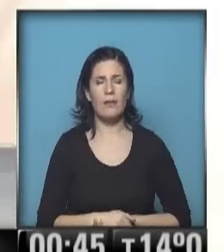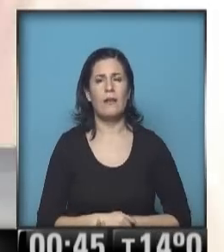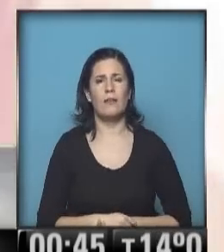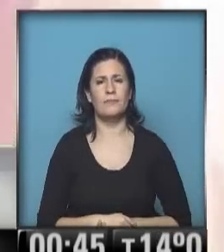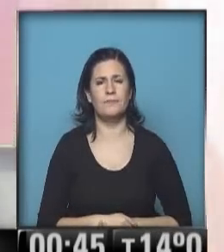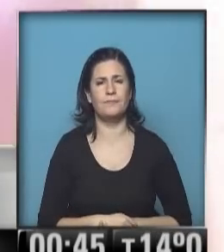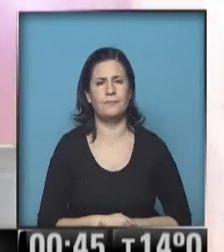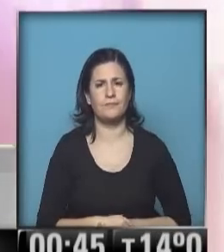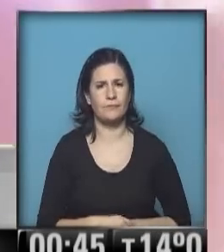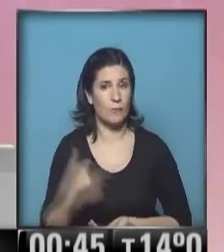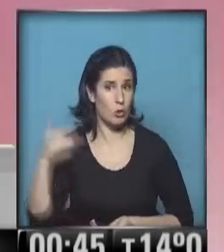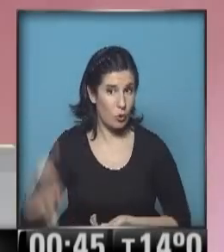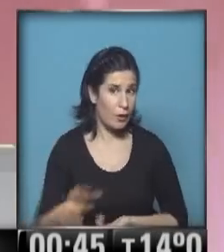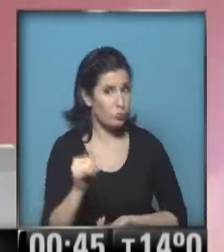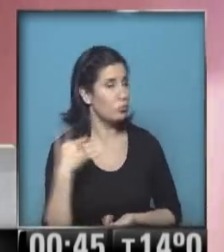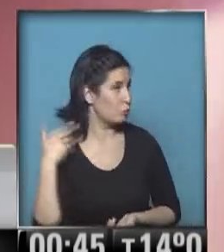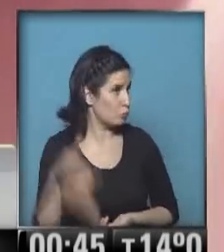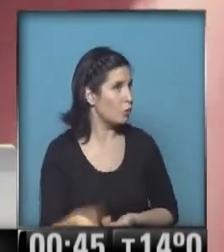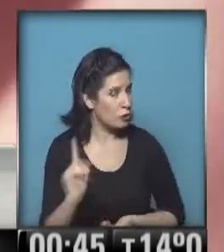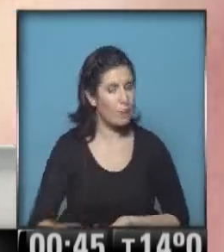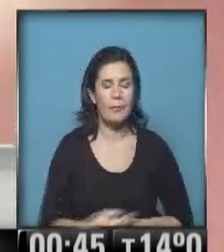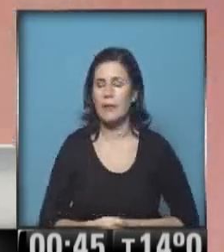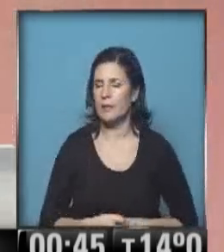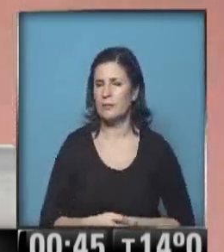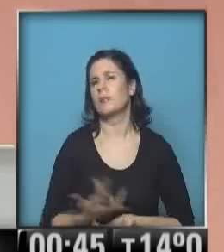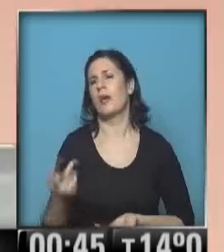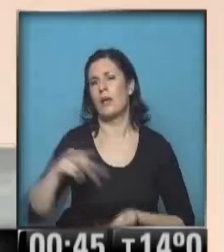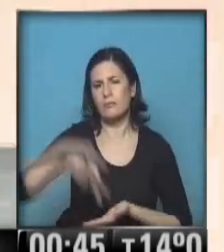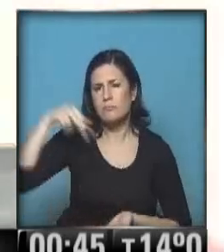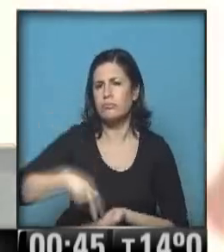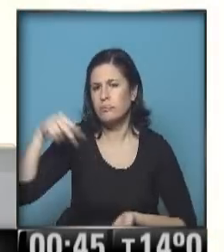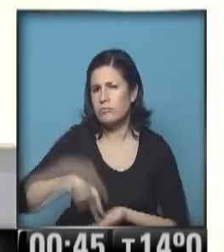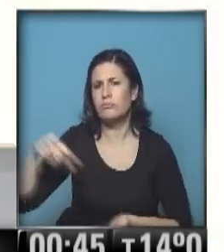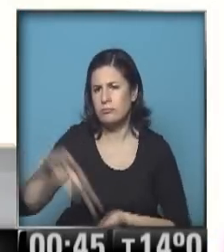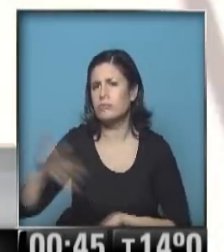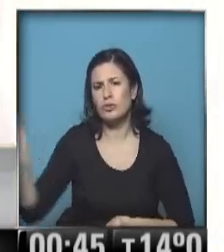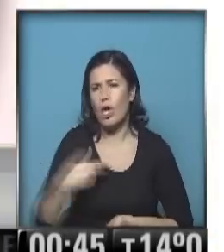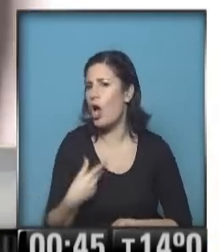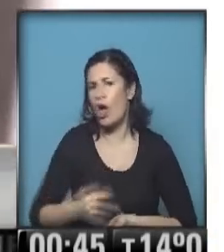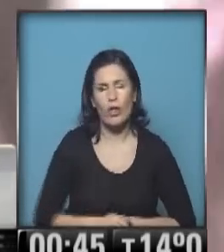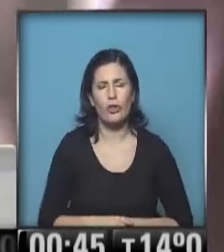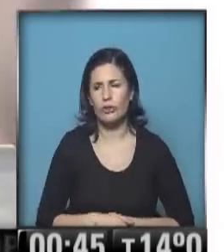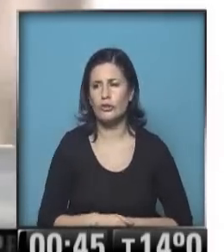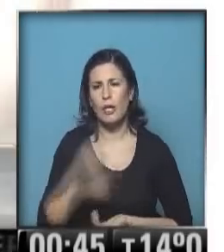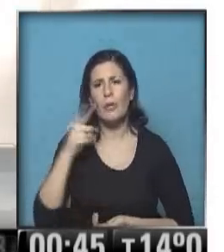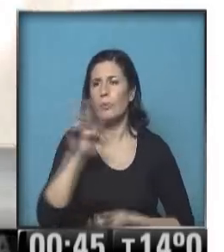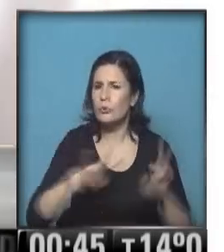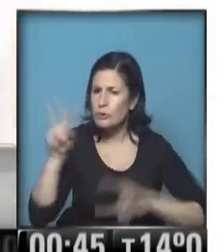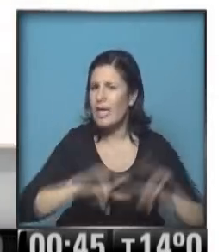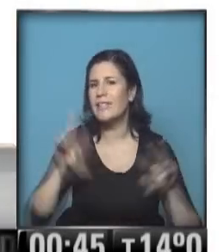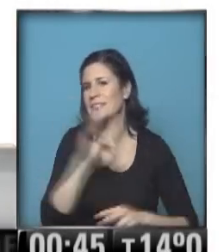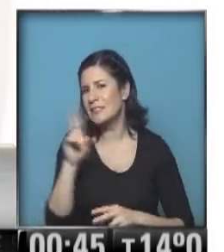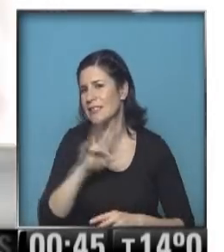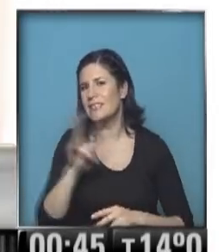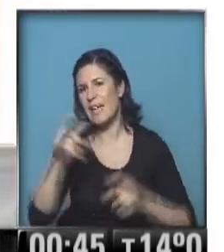Sí. Sí, sí, sí, yo voy a venir, obviamente. Vamos a hacer poco con chicas ruteras, empujar gente ahí, empujar chicas con anteojos cuadraditos